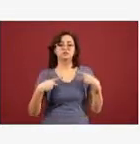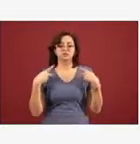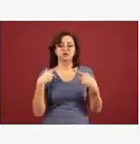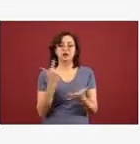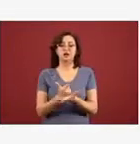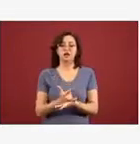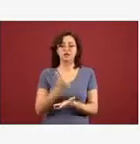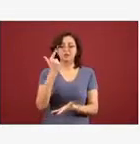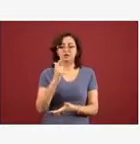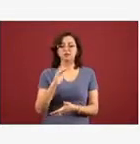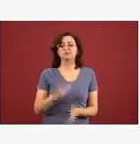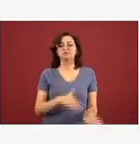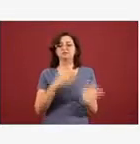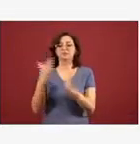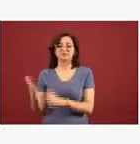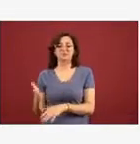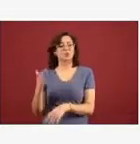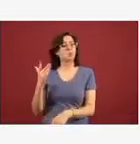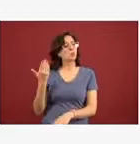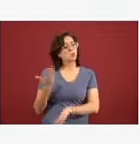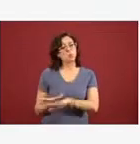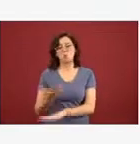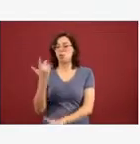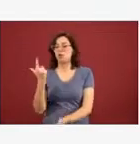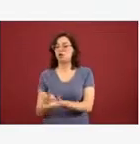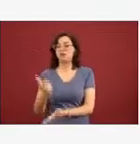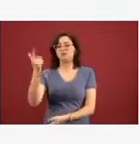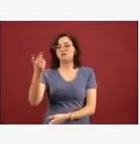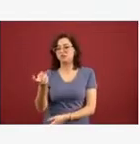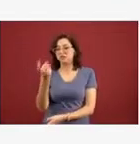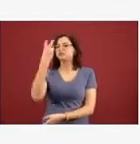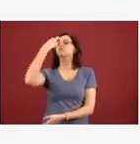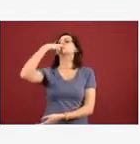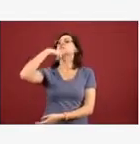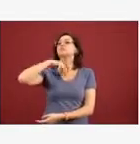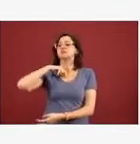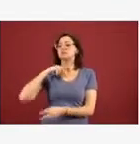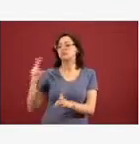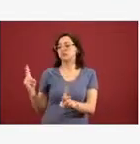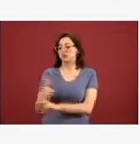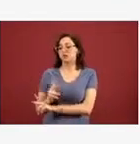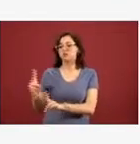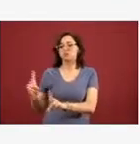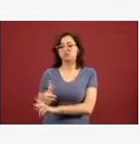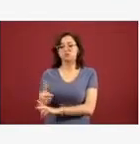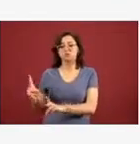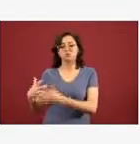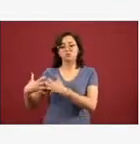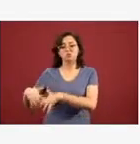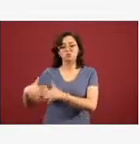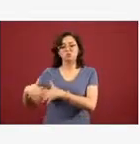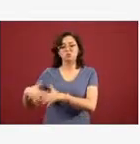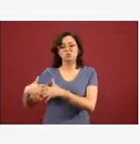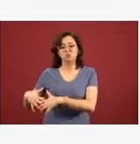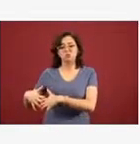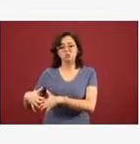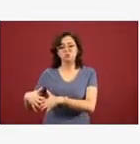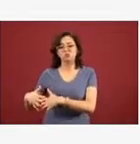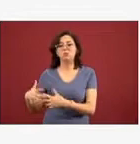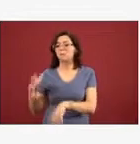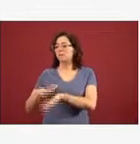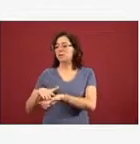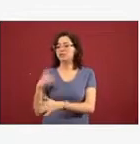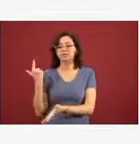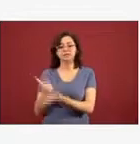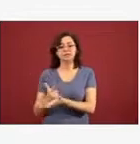y tenemos también en situación crítica, que serían los pacientes que están intubados con ventilación mecánica asistida, que es de la condición más